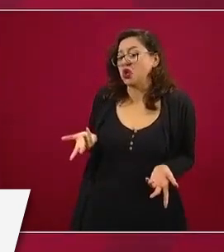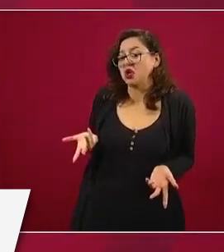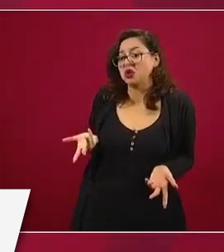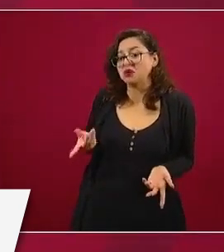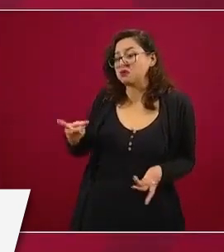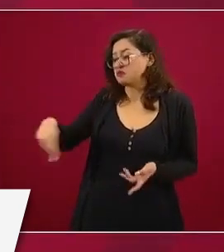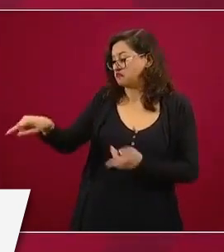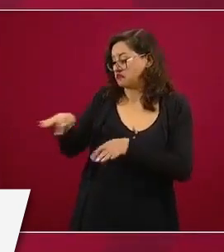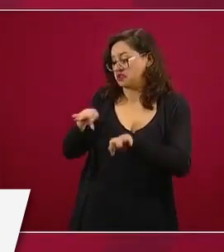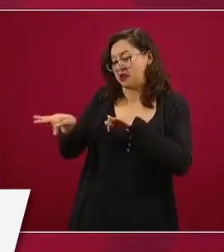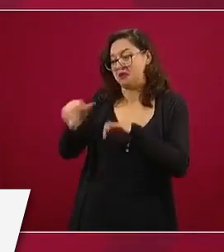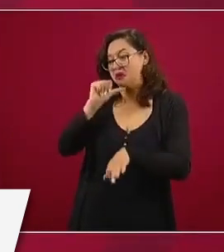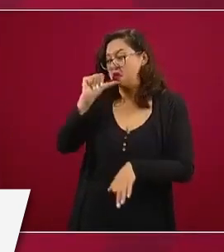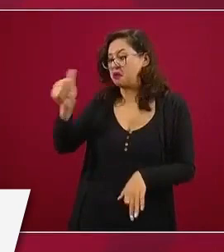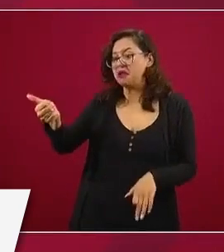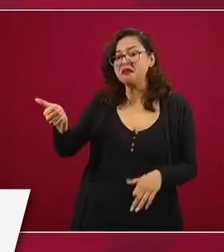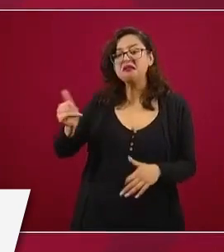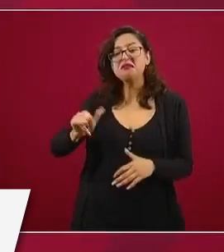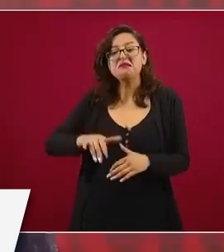porque el pueblo no trabaja.